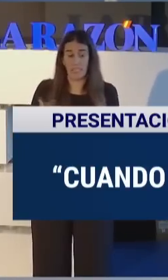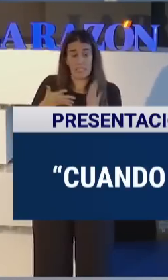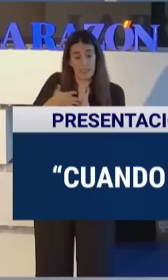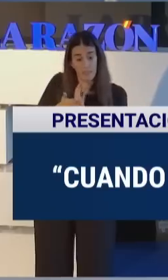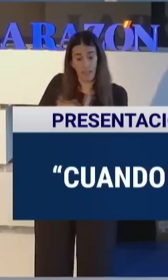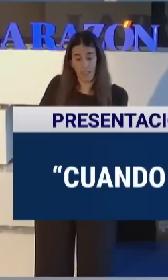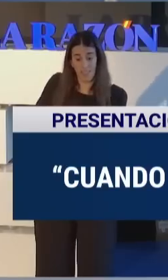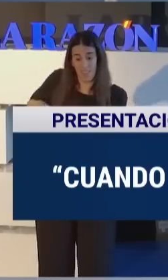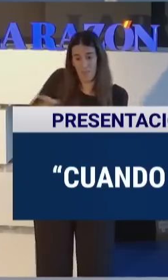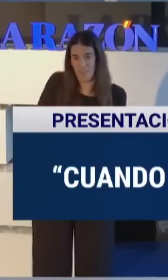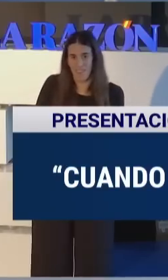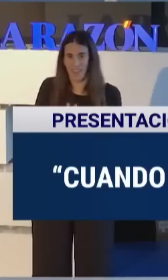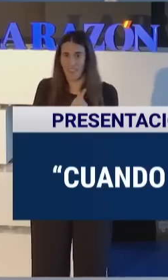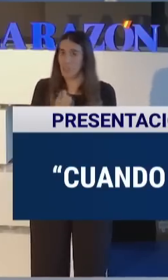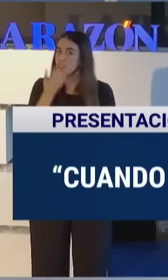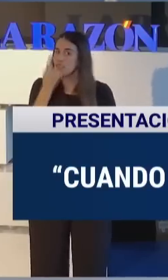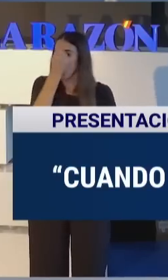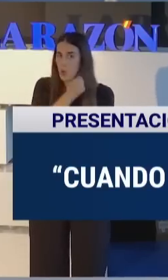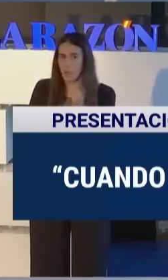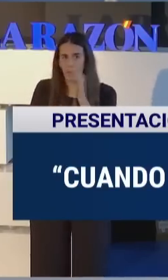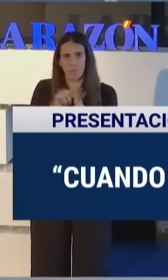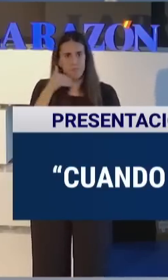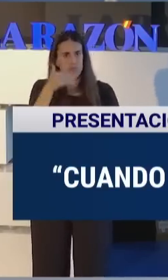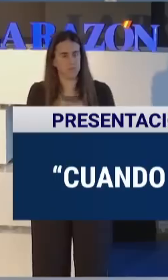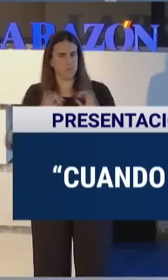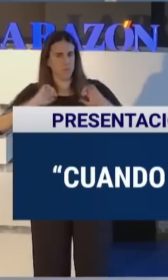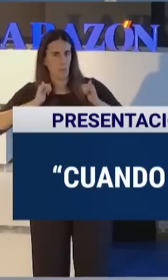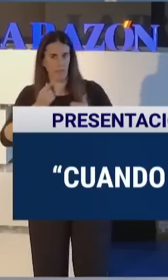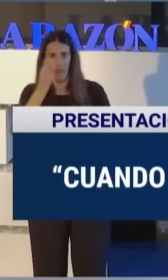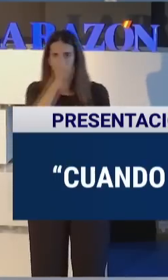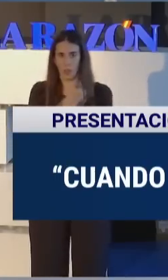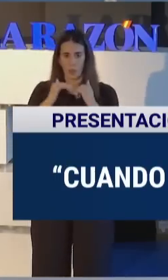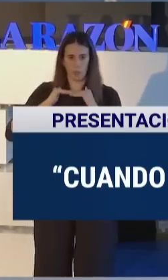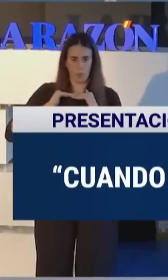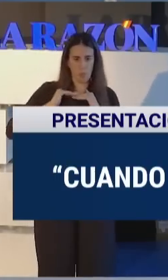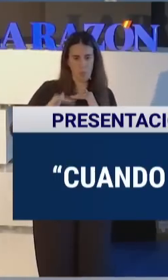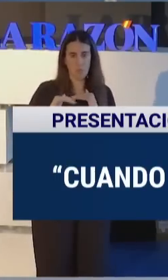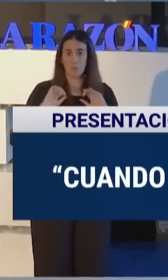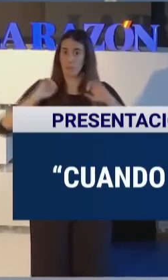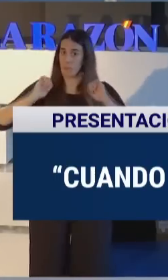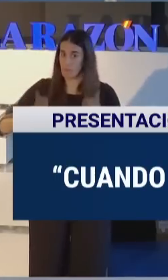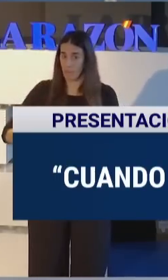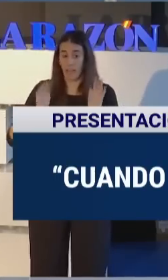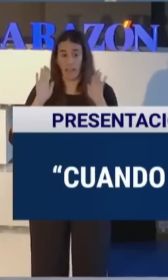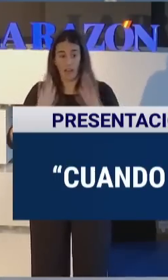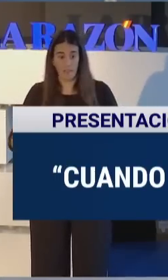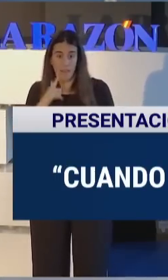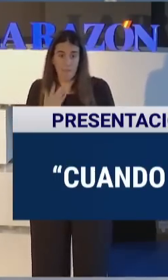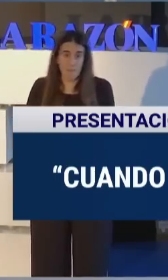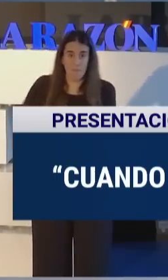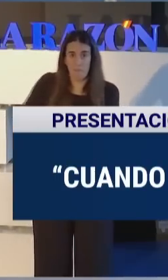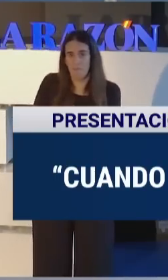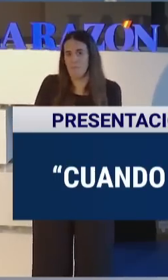la demanda de dinero, si la economía empieza a crecer y empieza a recomponer el sendero intertemporal de consumo y demanda más